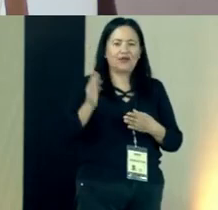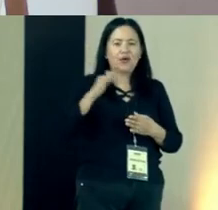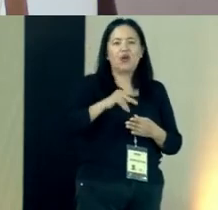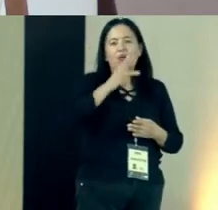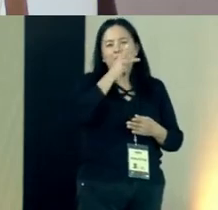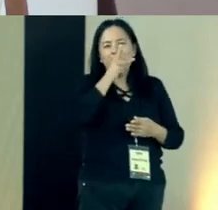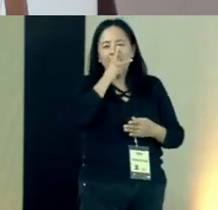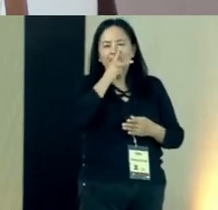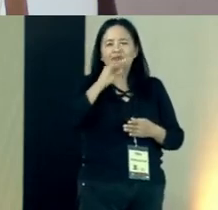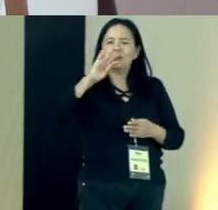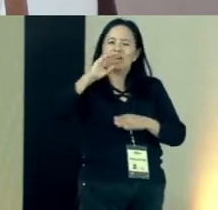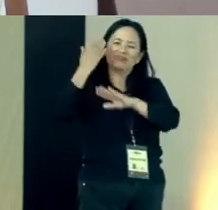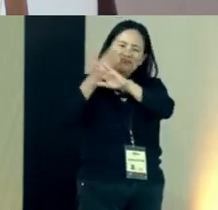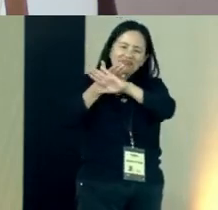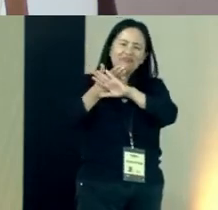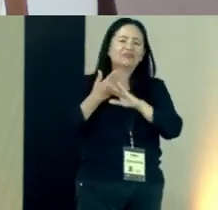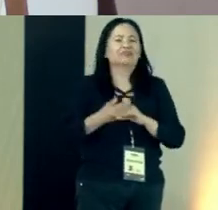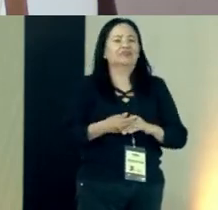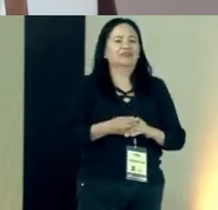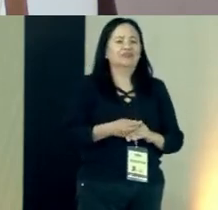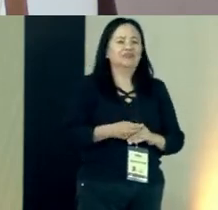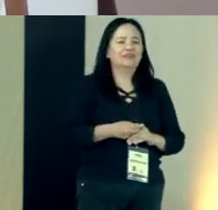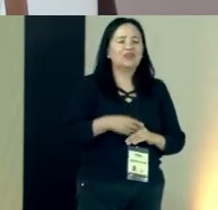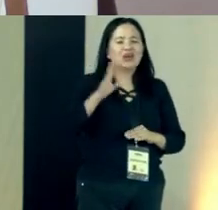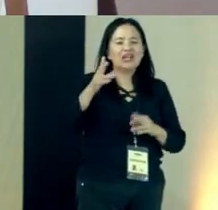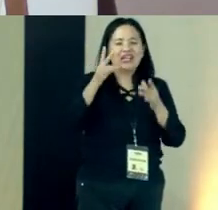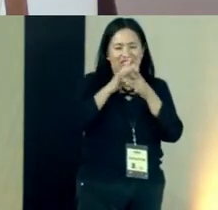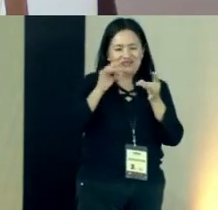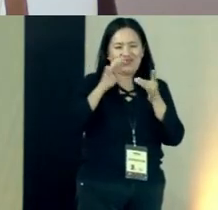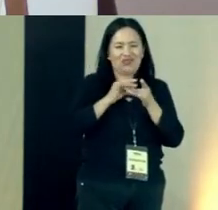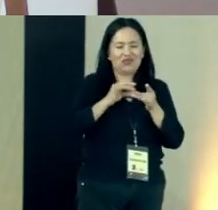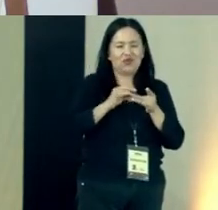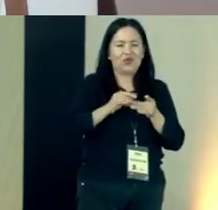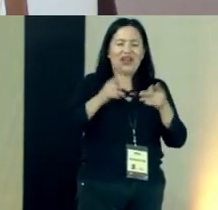de la situación de la población empobrecida